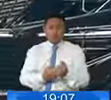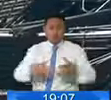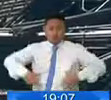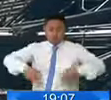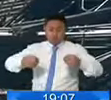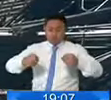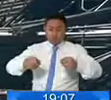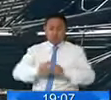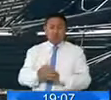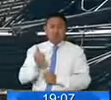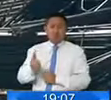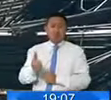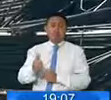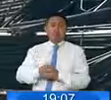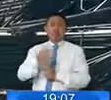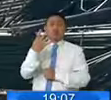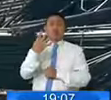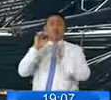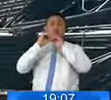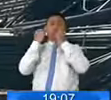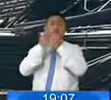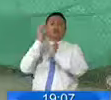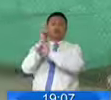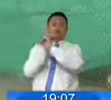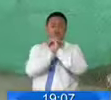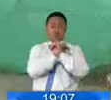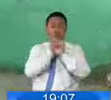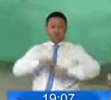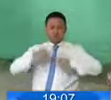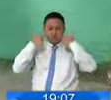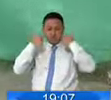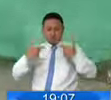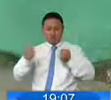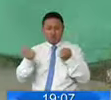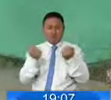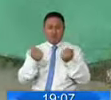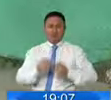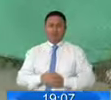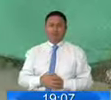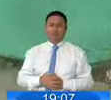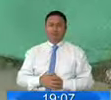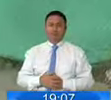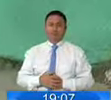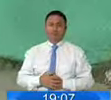es auditado por los cuatro organismos multilaterales, informó Patricia Aldana.